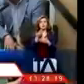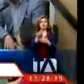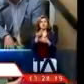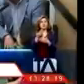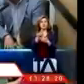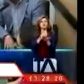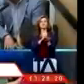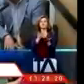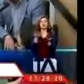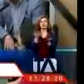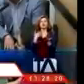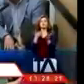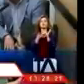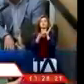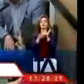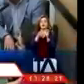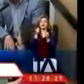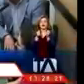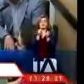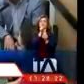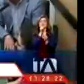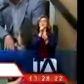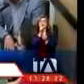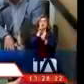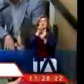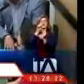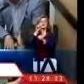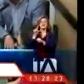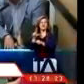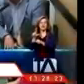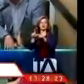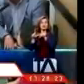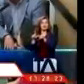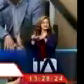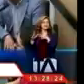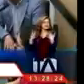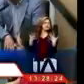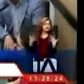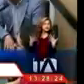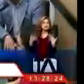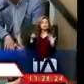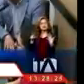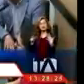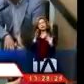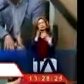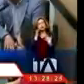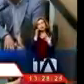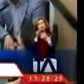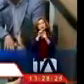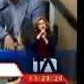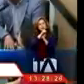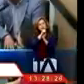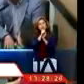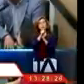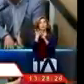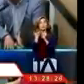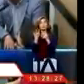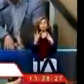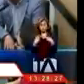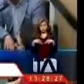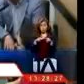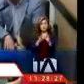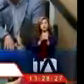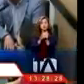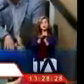de vehículos privados. Uh-huh. Ese es el que en algún momento que nosotros tengamos algún sistema de compensación disponible,